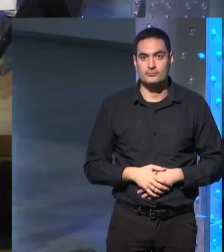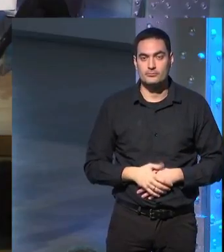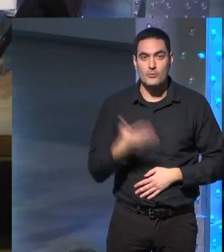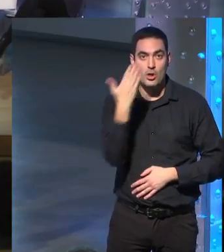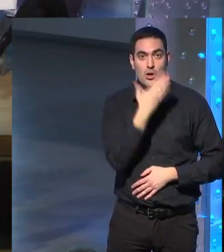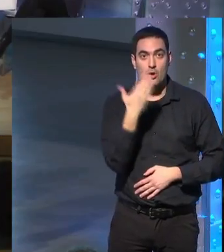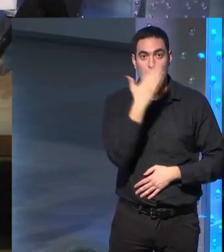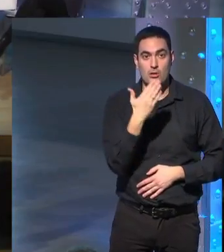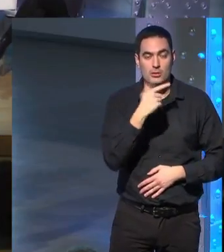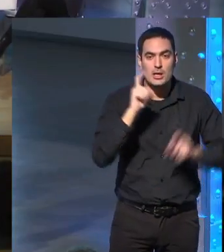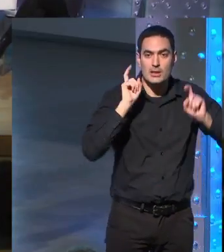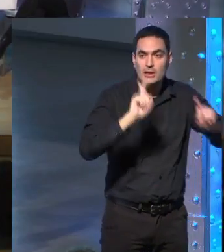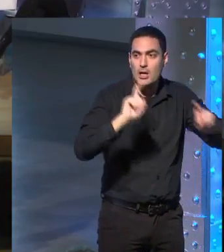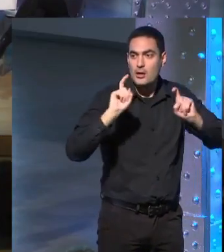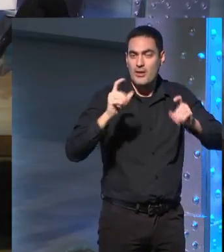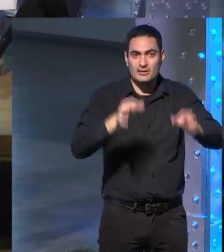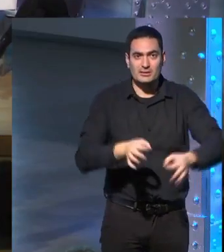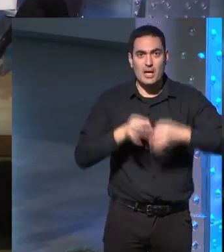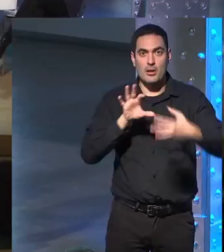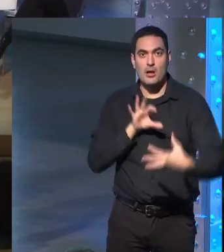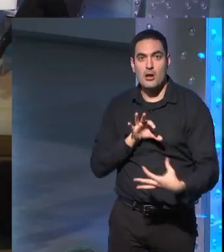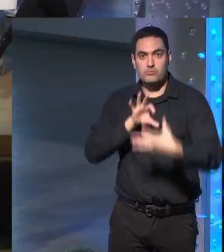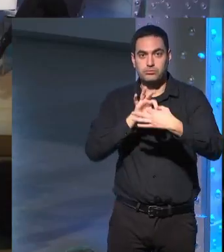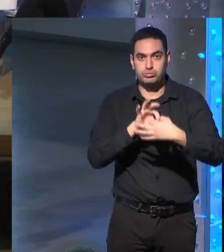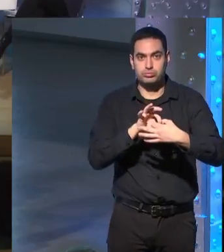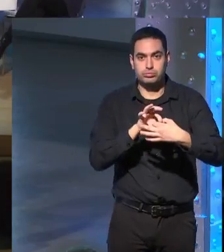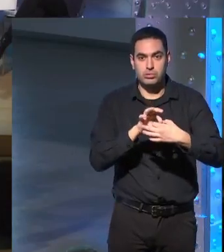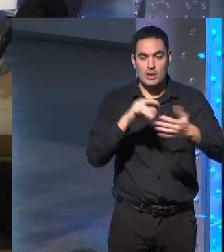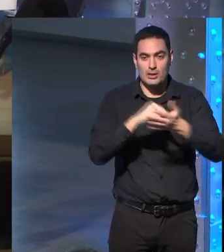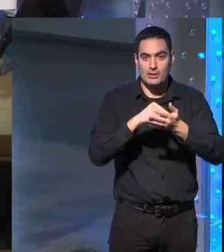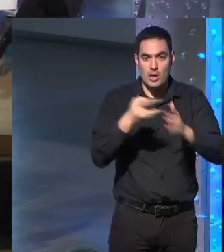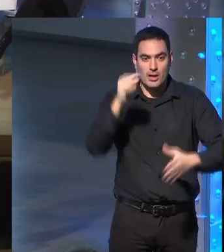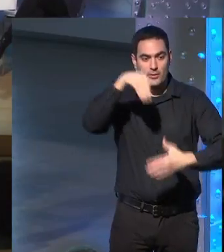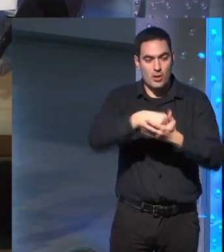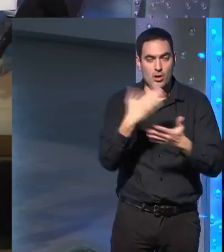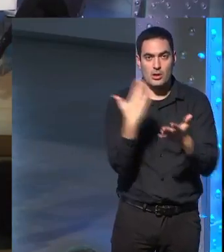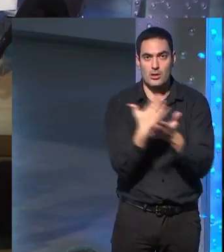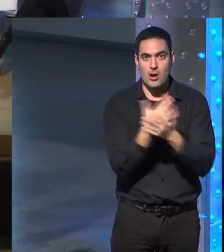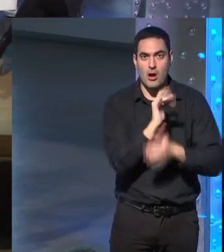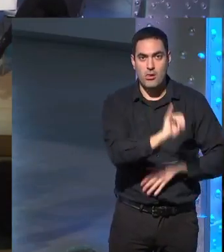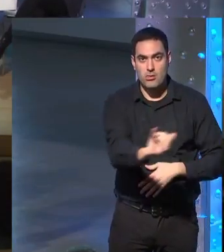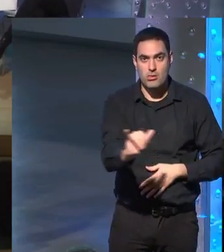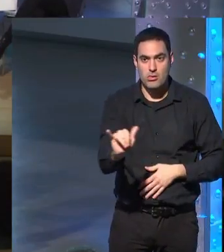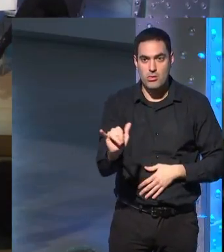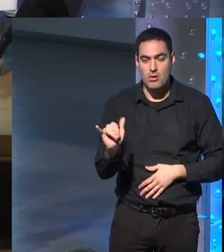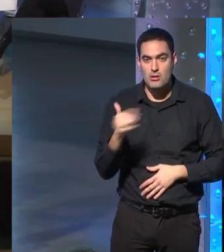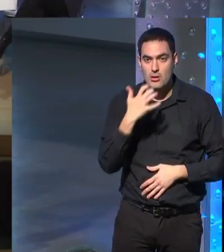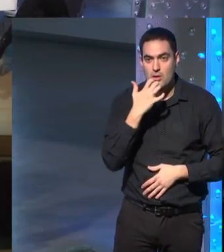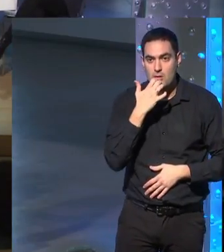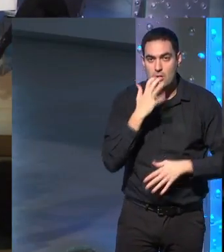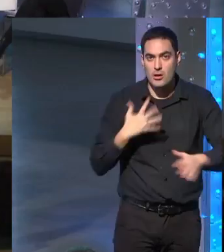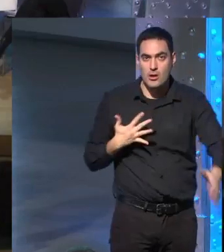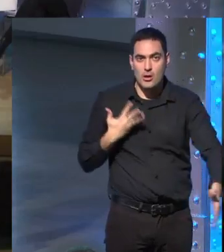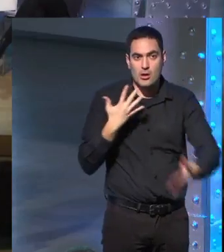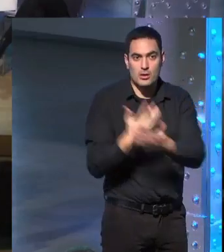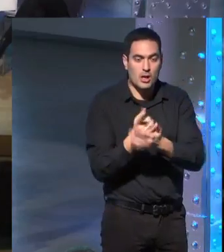Las escuelas, la enseñanza siempre ha sido muy reaccionaria en cuanto a la introducción de tecnología dentro del aula, ¿no? Y lo ha tenido muy controlado hasta que han